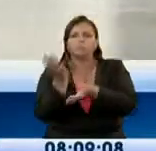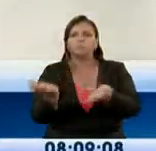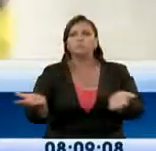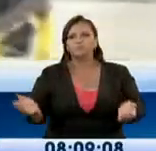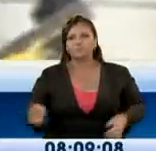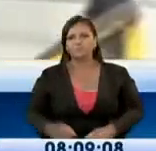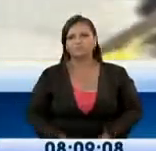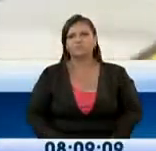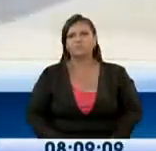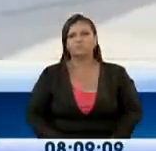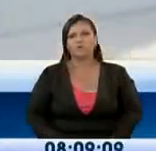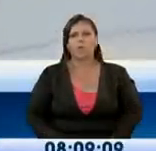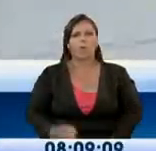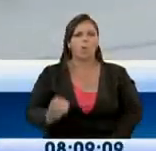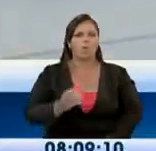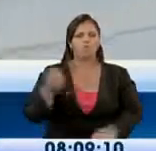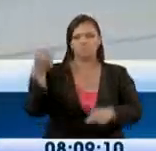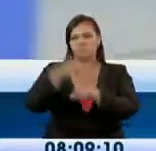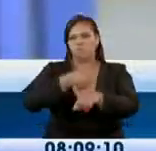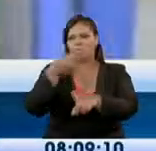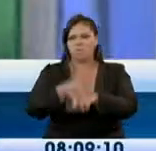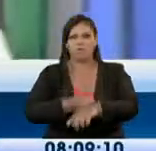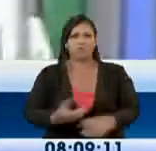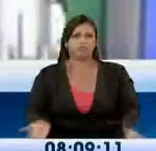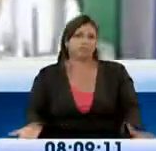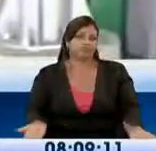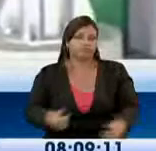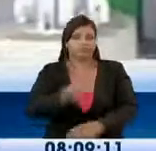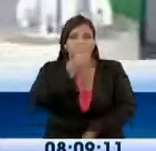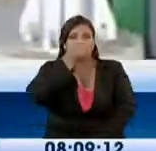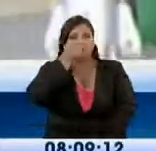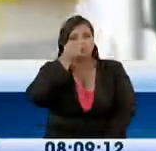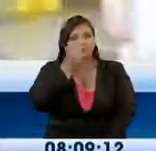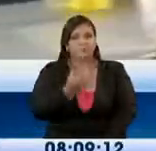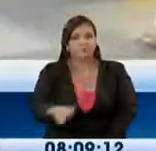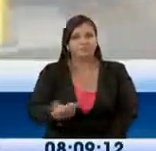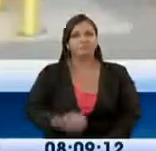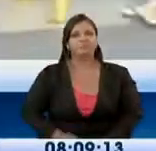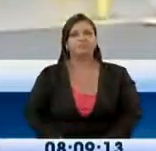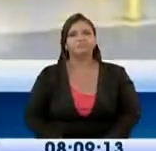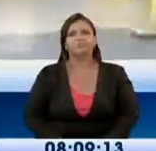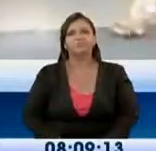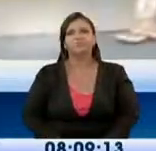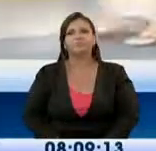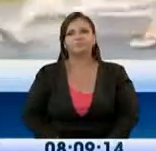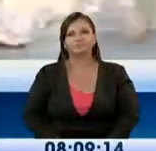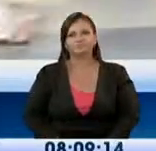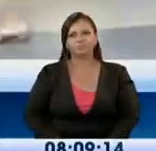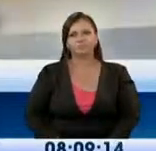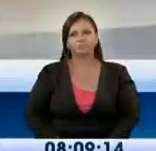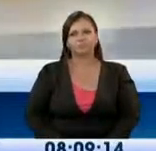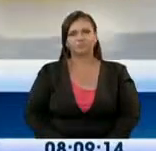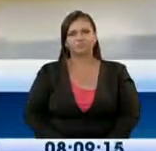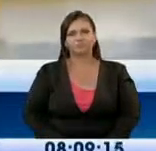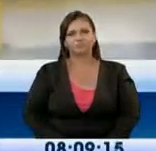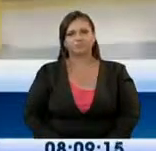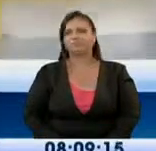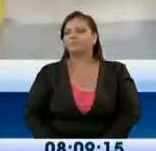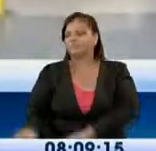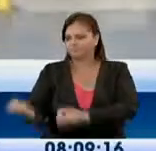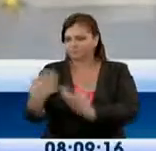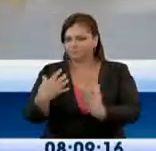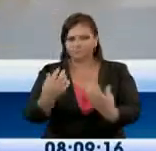están con esa la H, bendita H. Muchas gracias. Bueno, entonces ya estamos escuchando a los